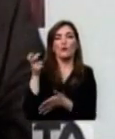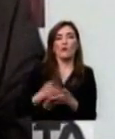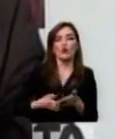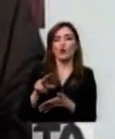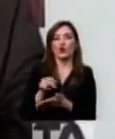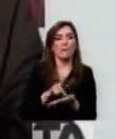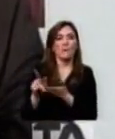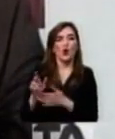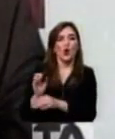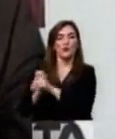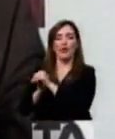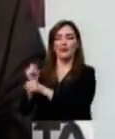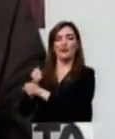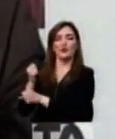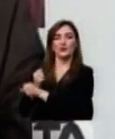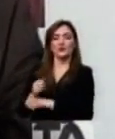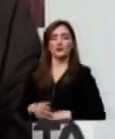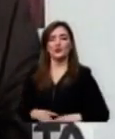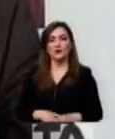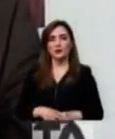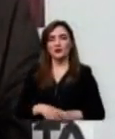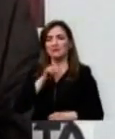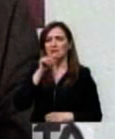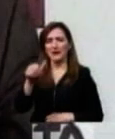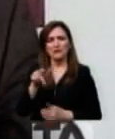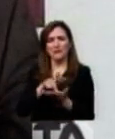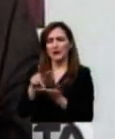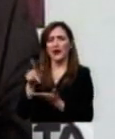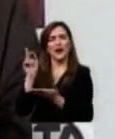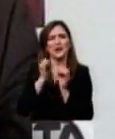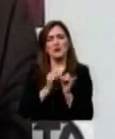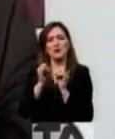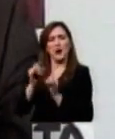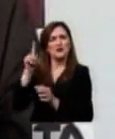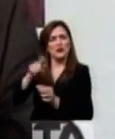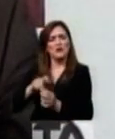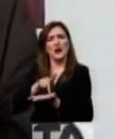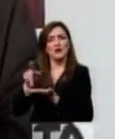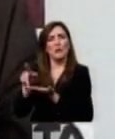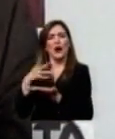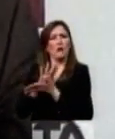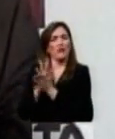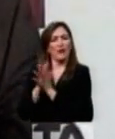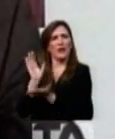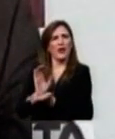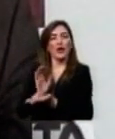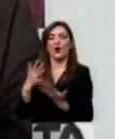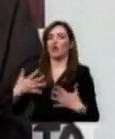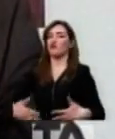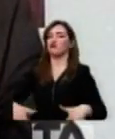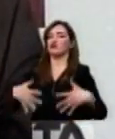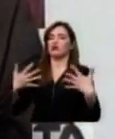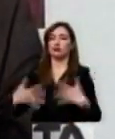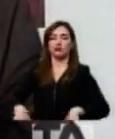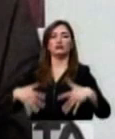incumplimiento de 8 la cav oral de la falta de pago de los aportes en iguales al seguro social es una falta grave porque como dije